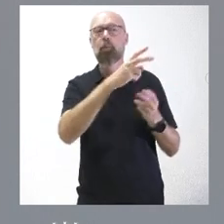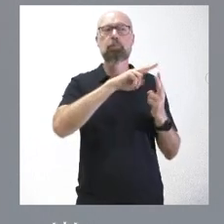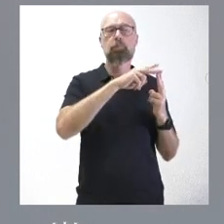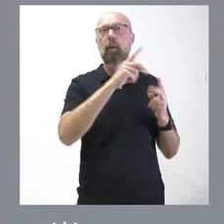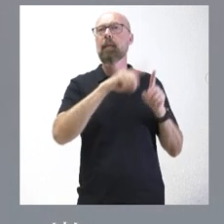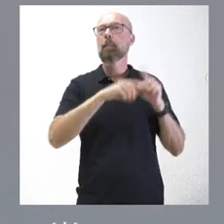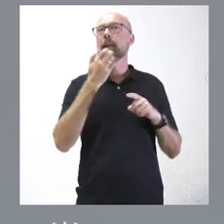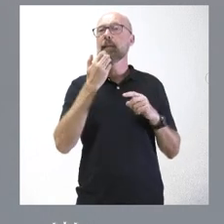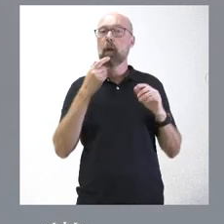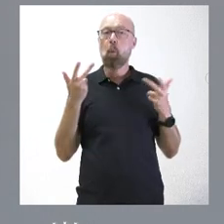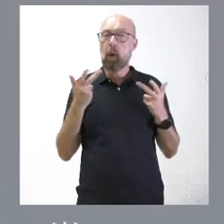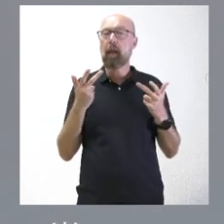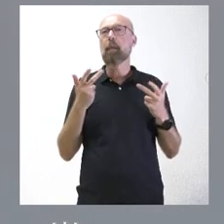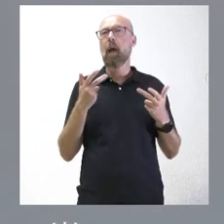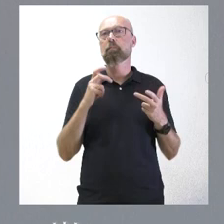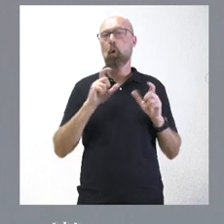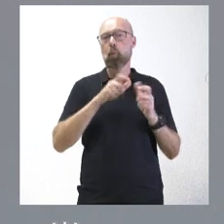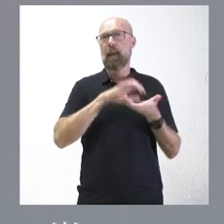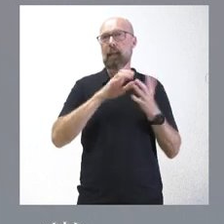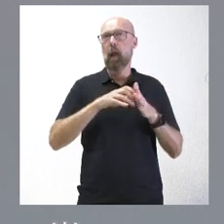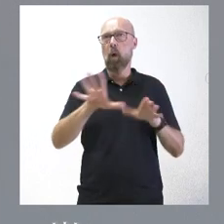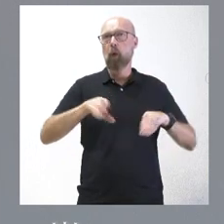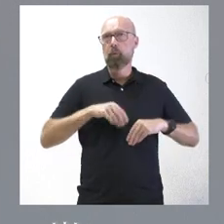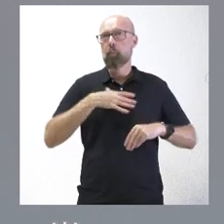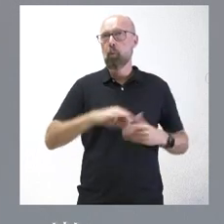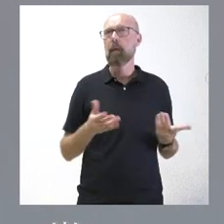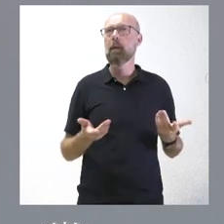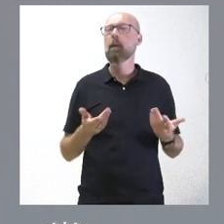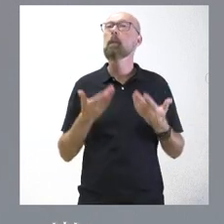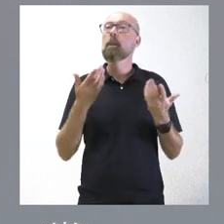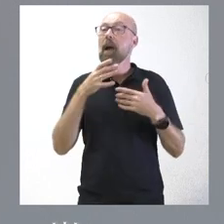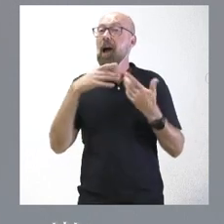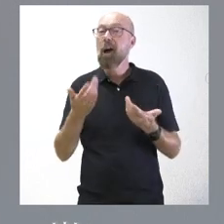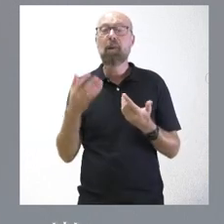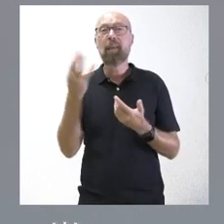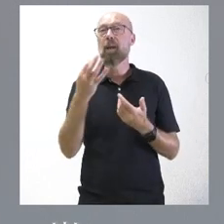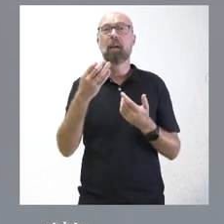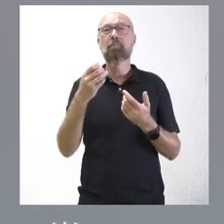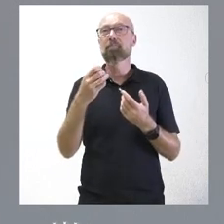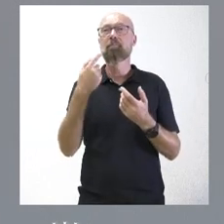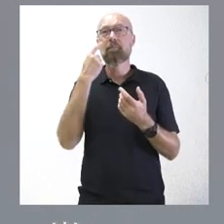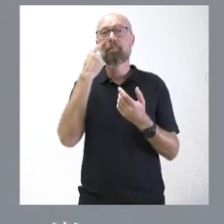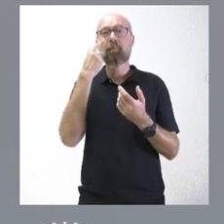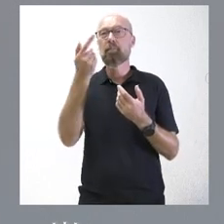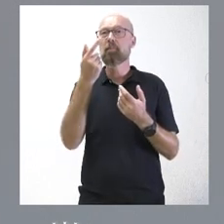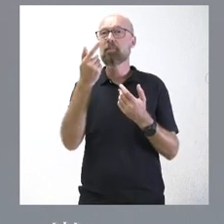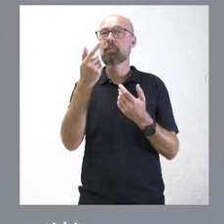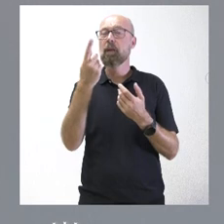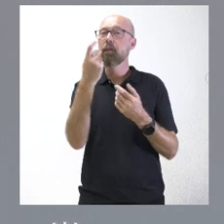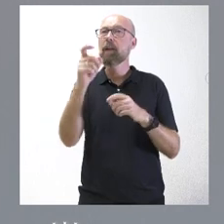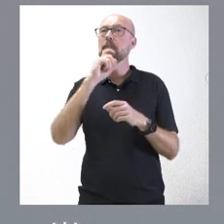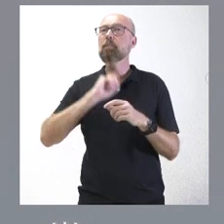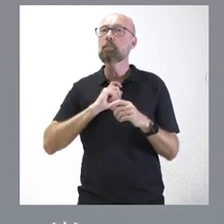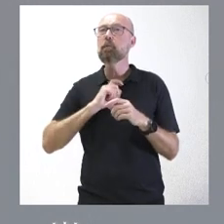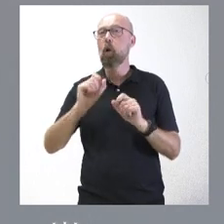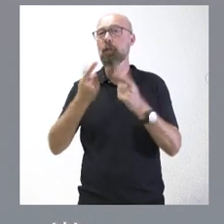llevar a cabo esas tareas pero hoy por hoy lo que se trata es de tener constancia formal de la inexistencia de esa labor